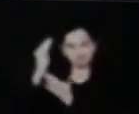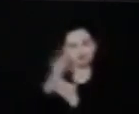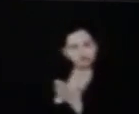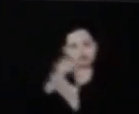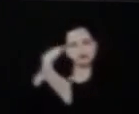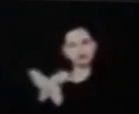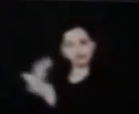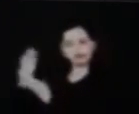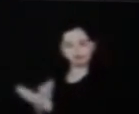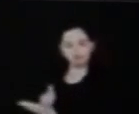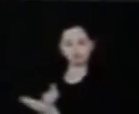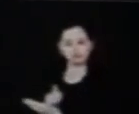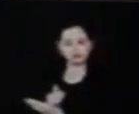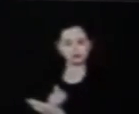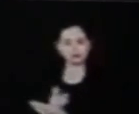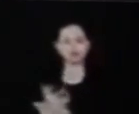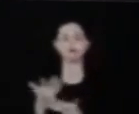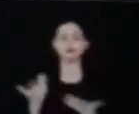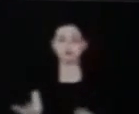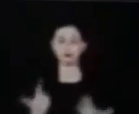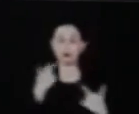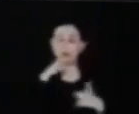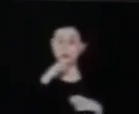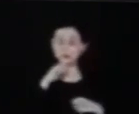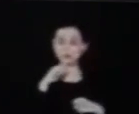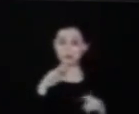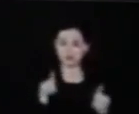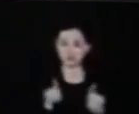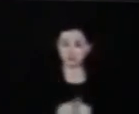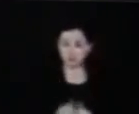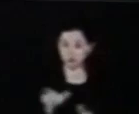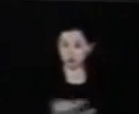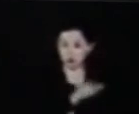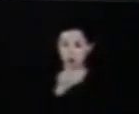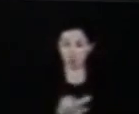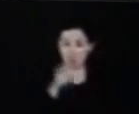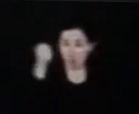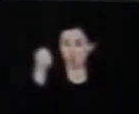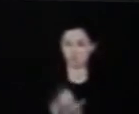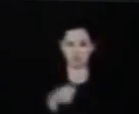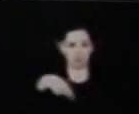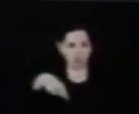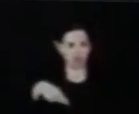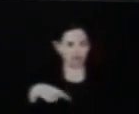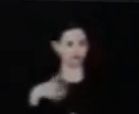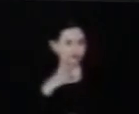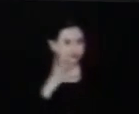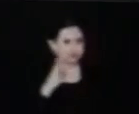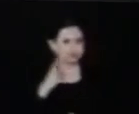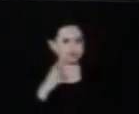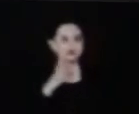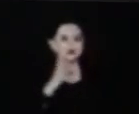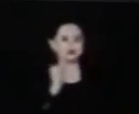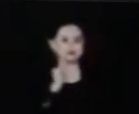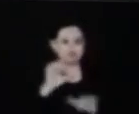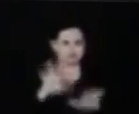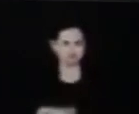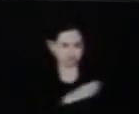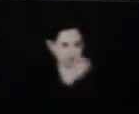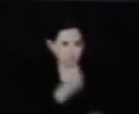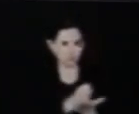Ya se aprobó esa ley en este Congreso.